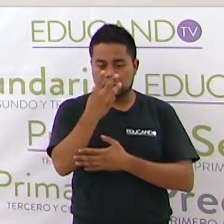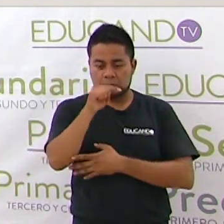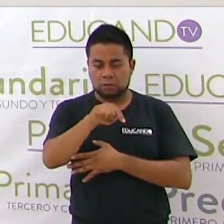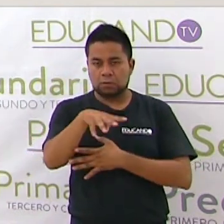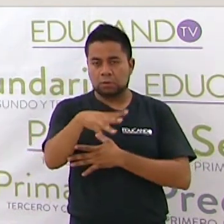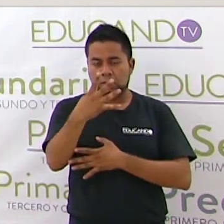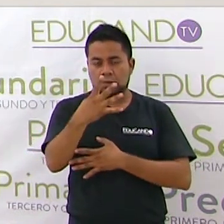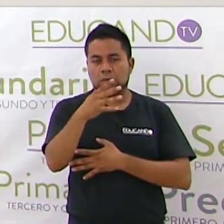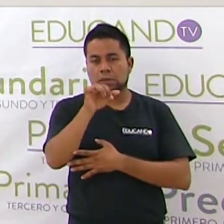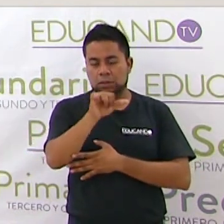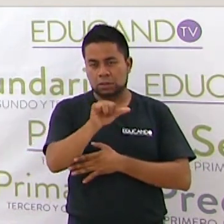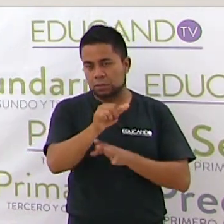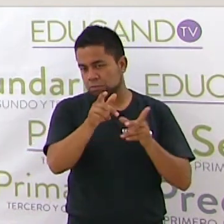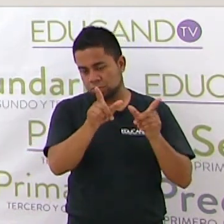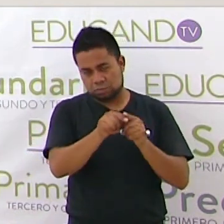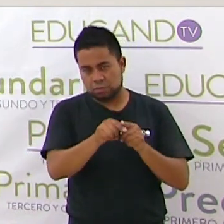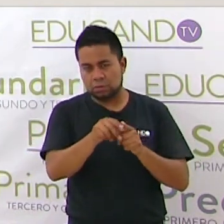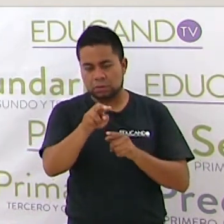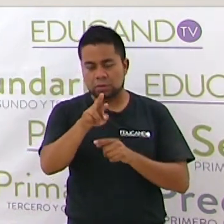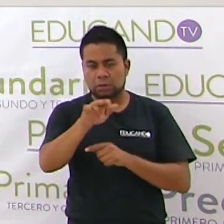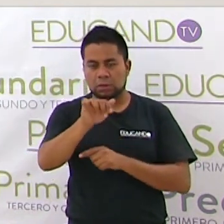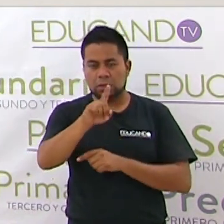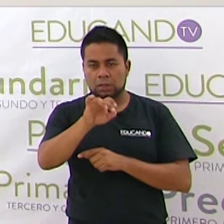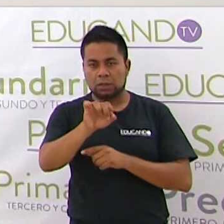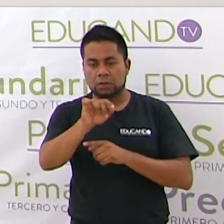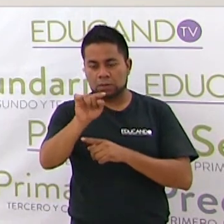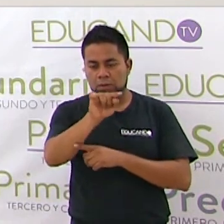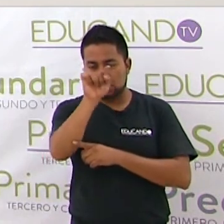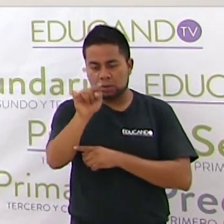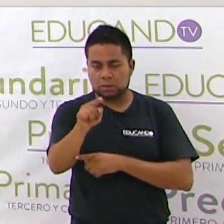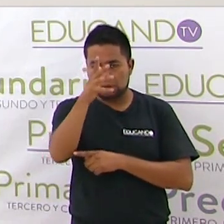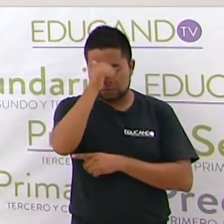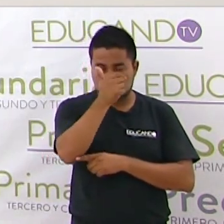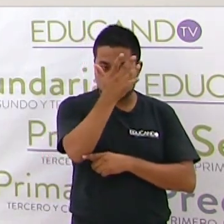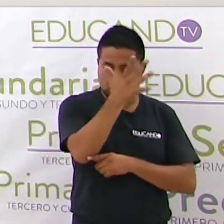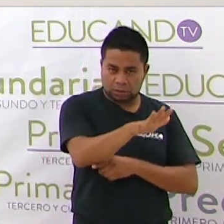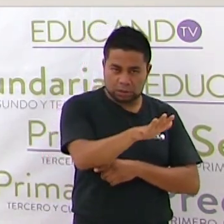3.1416, por decirlo así. Radio al cuadrado mide